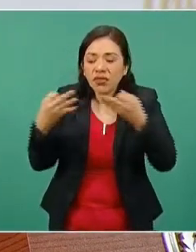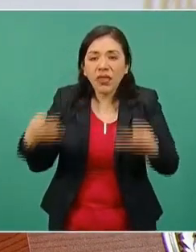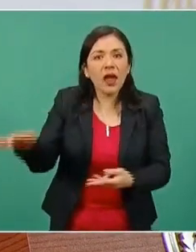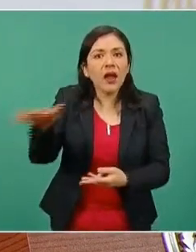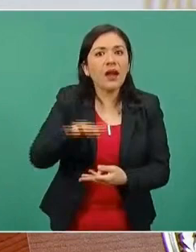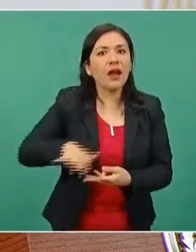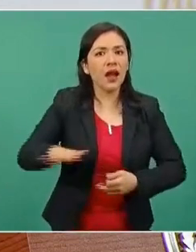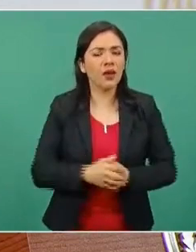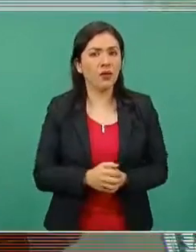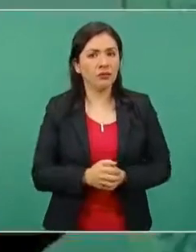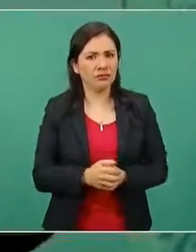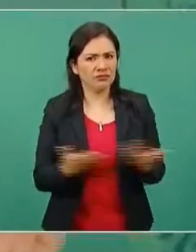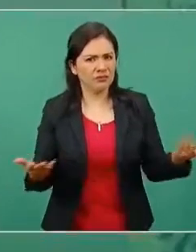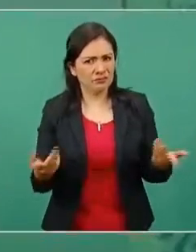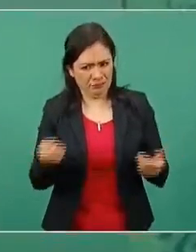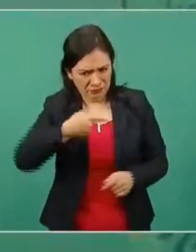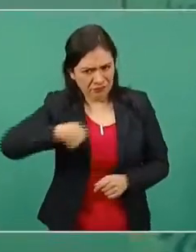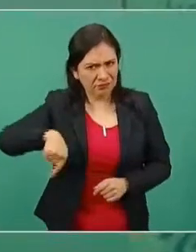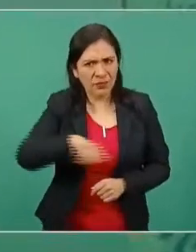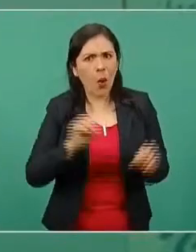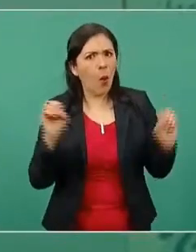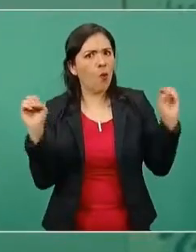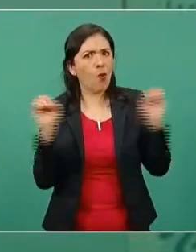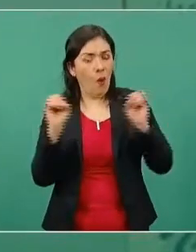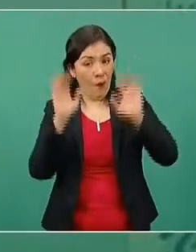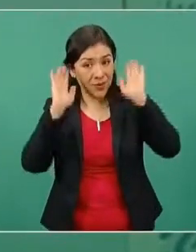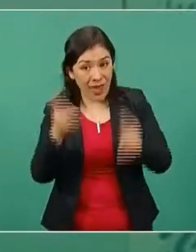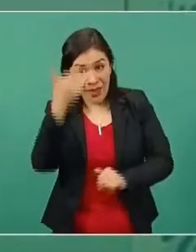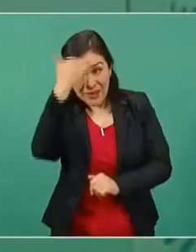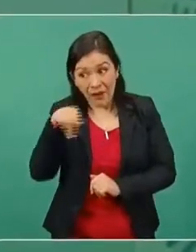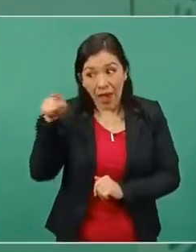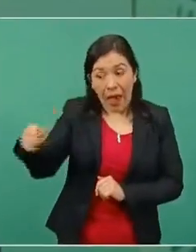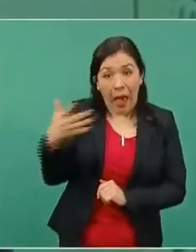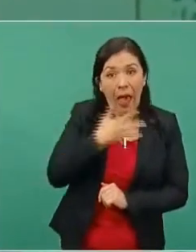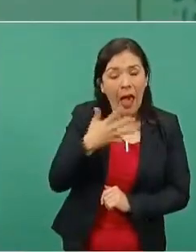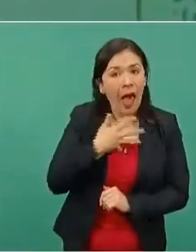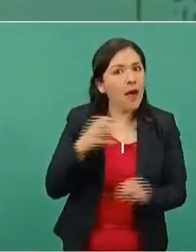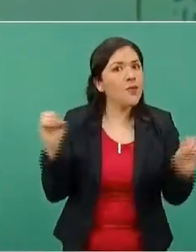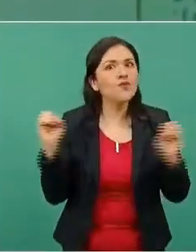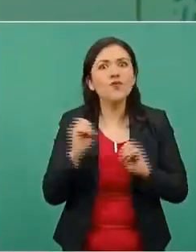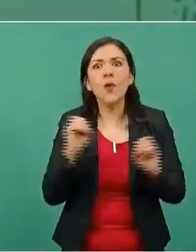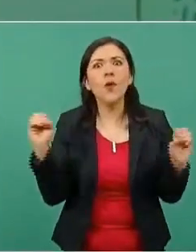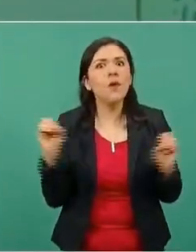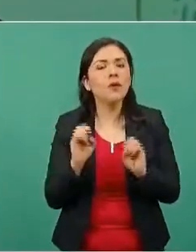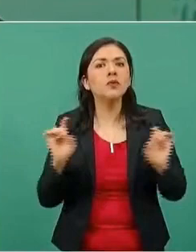que no sabíamos que existía.